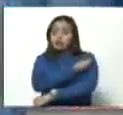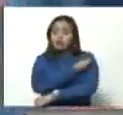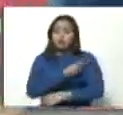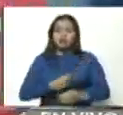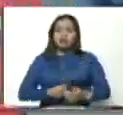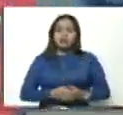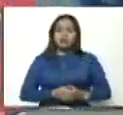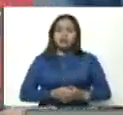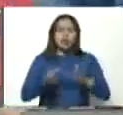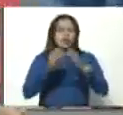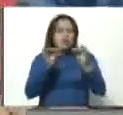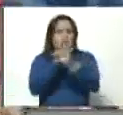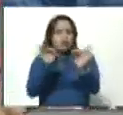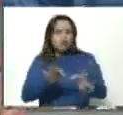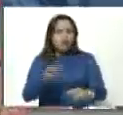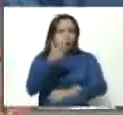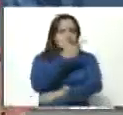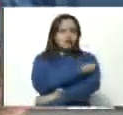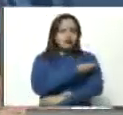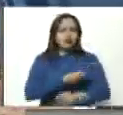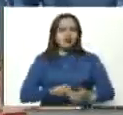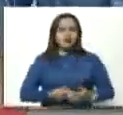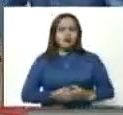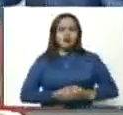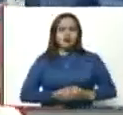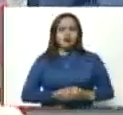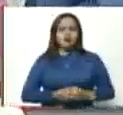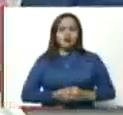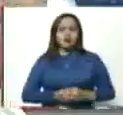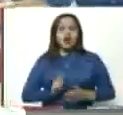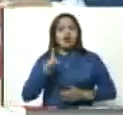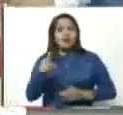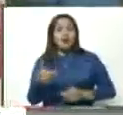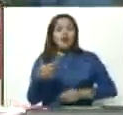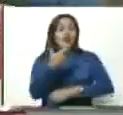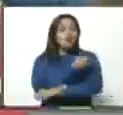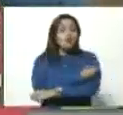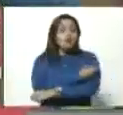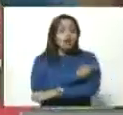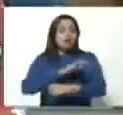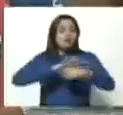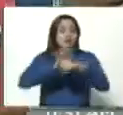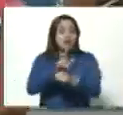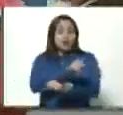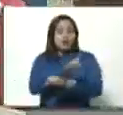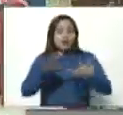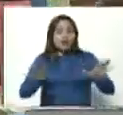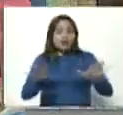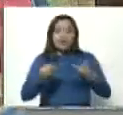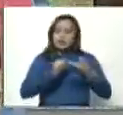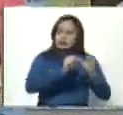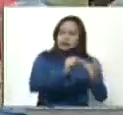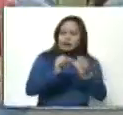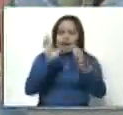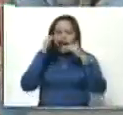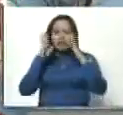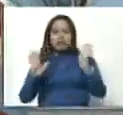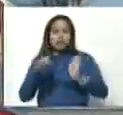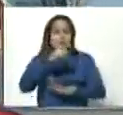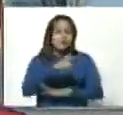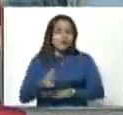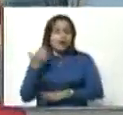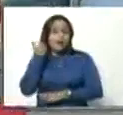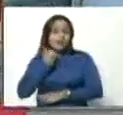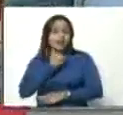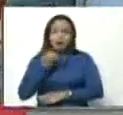De todo el esquema de vacunación, en este caso son las vacunas contra la COVID-19, sino que no han dejado de atender pacientes que vienen